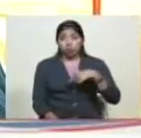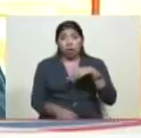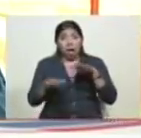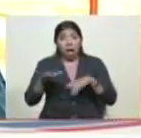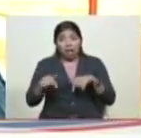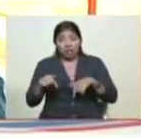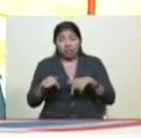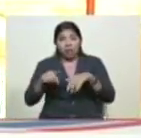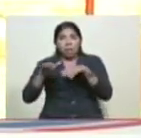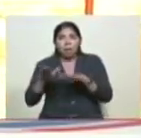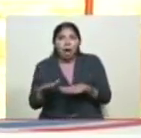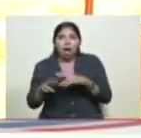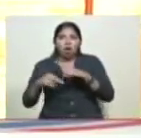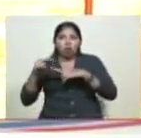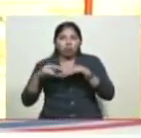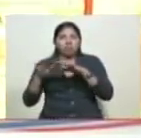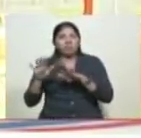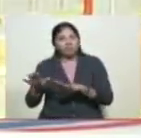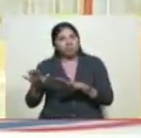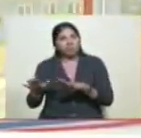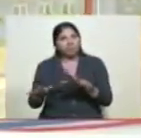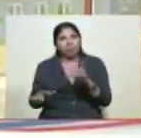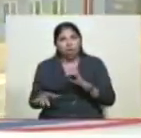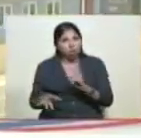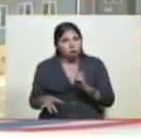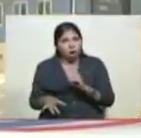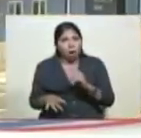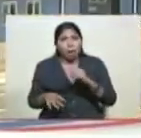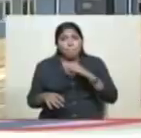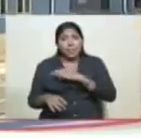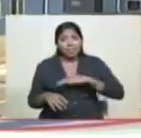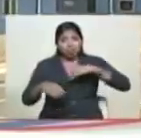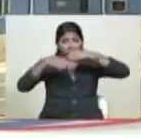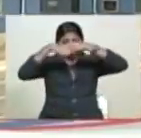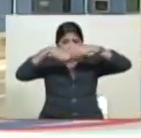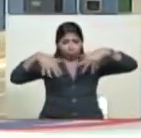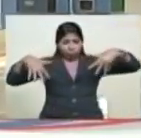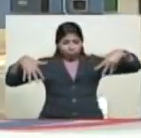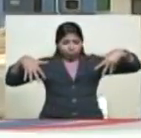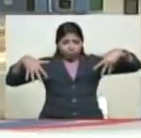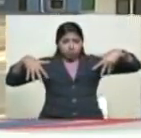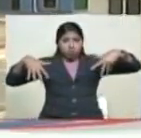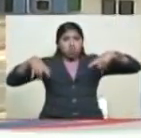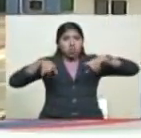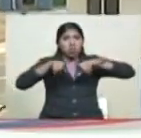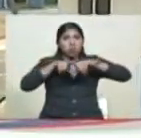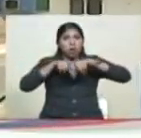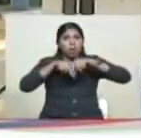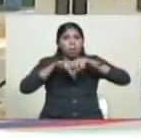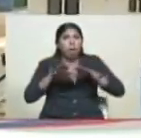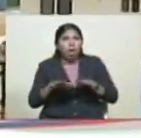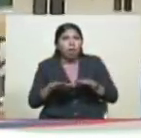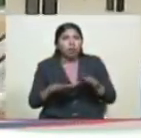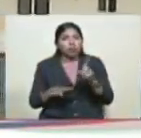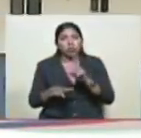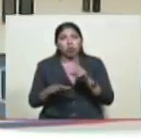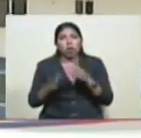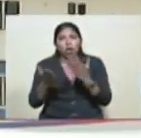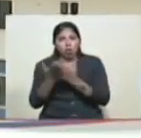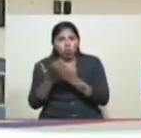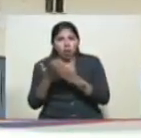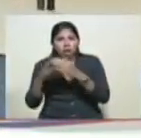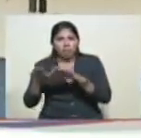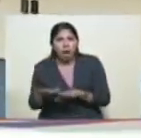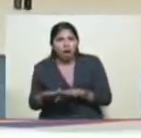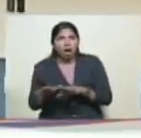viviendas. No se paró ninguna misión, ninguna gran misión. No se paró la educación pública. No se paró barrio